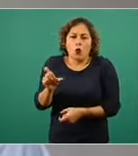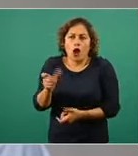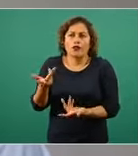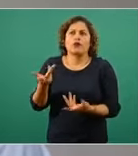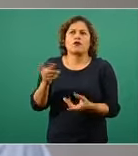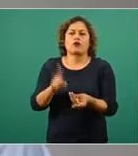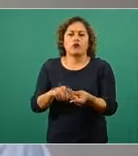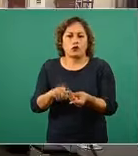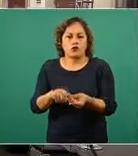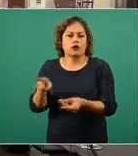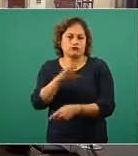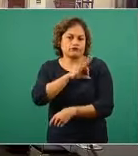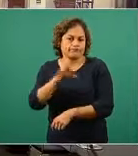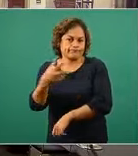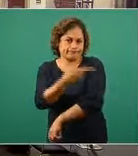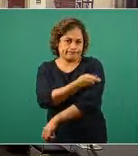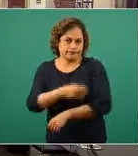vacuna.